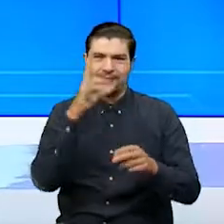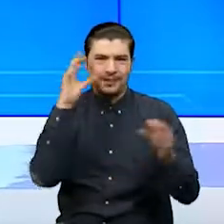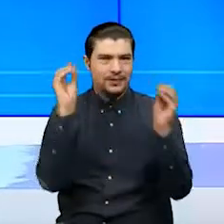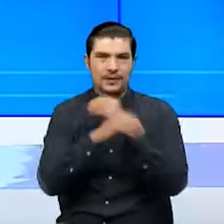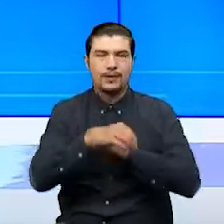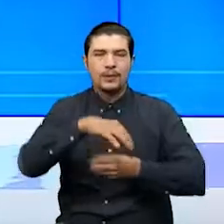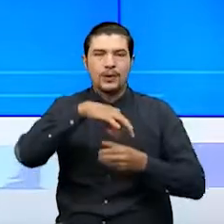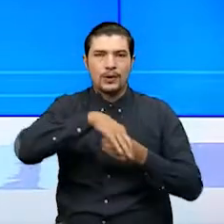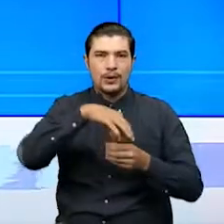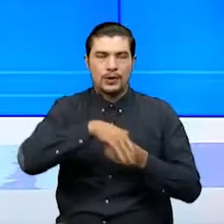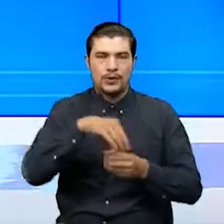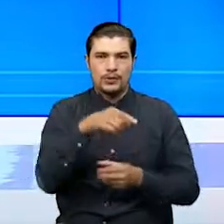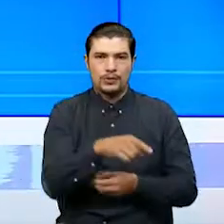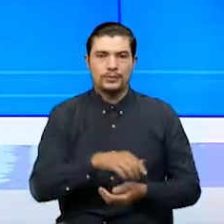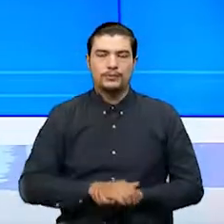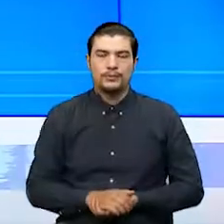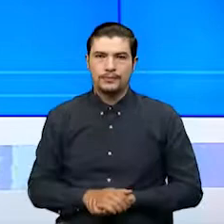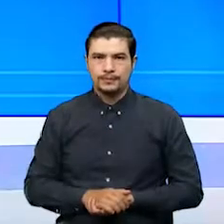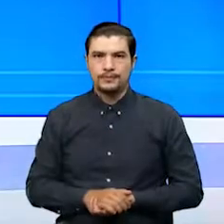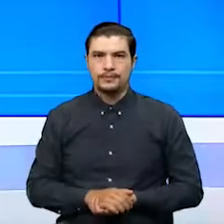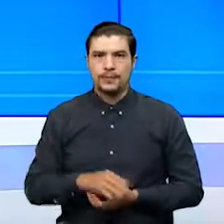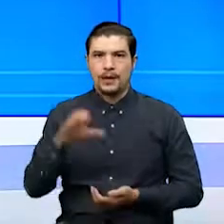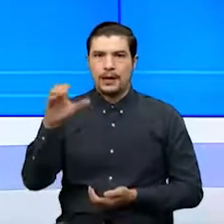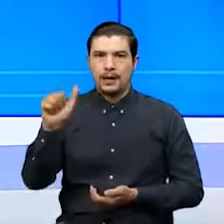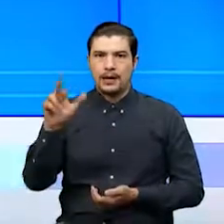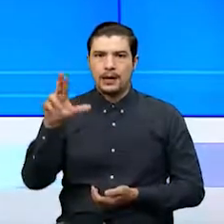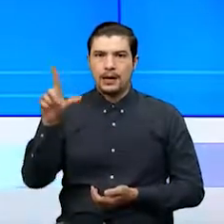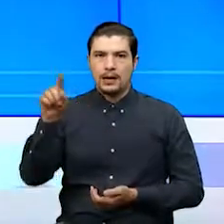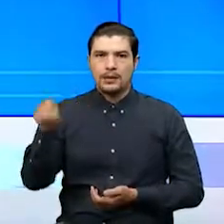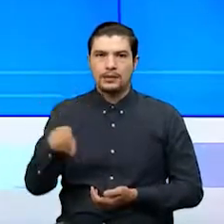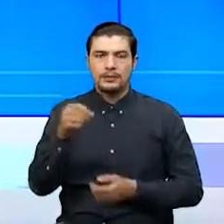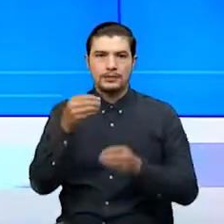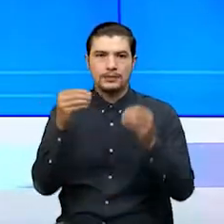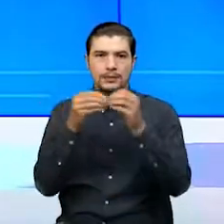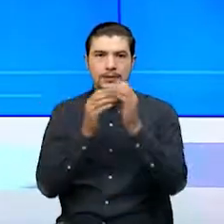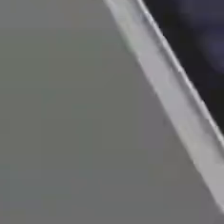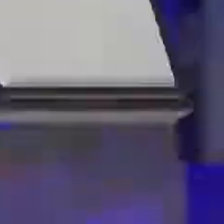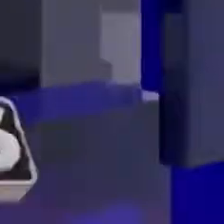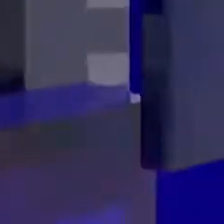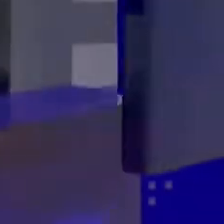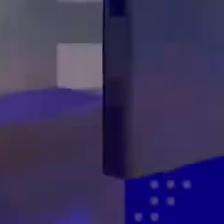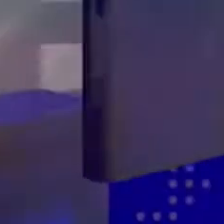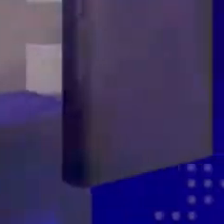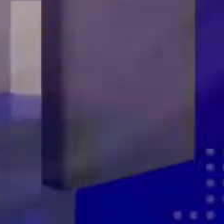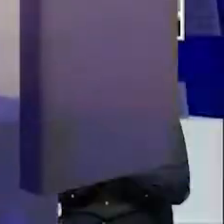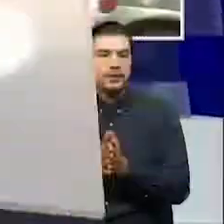preparará para la jornada electoral carlos cárdenas con los detalles buenas tardes